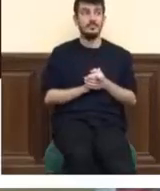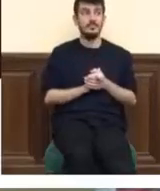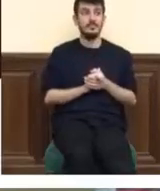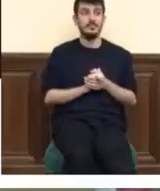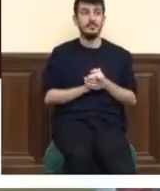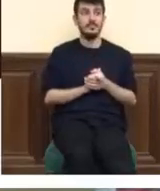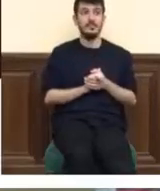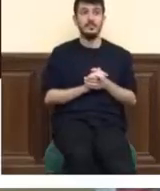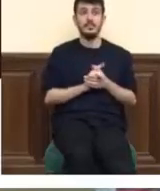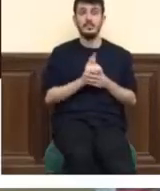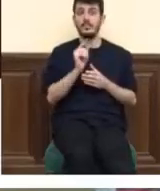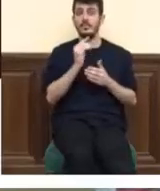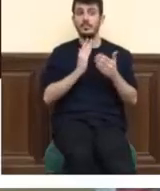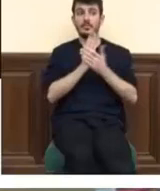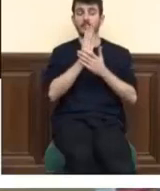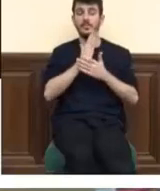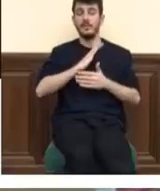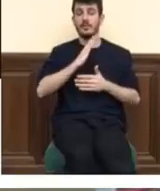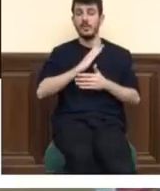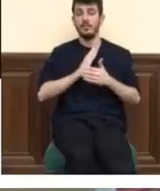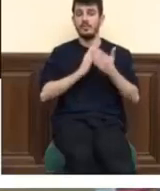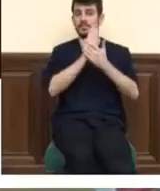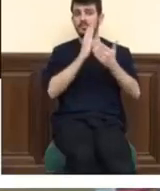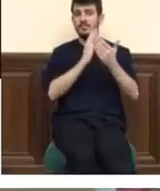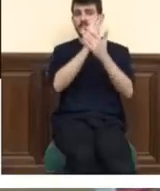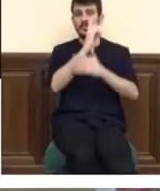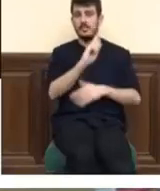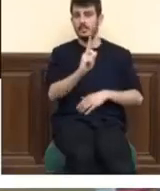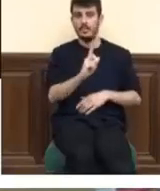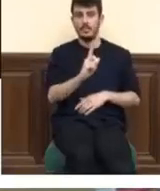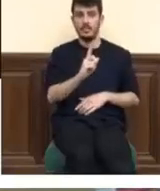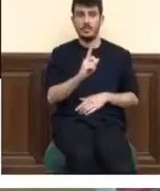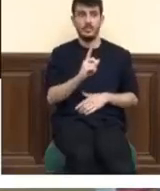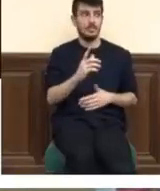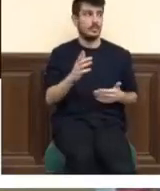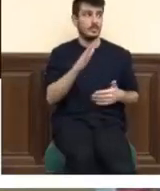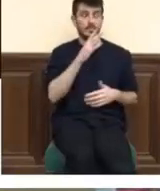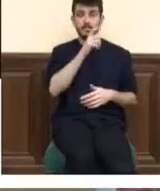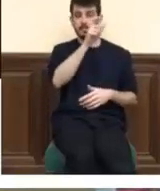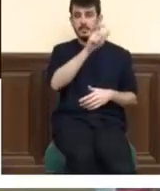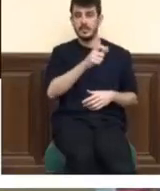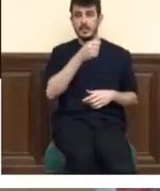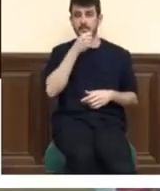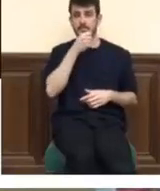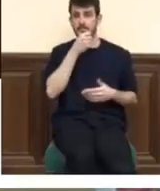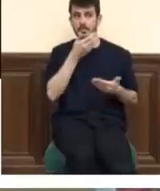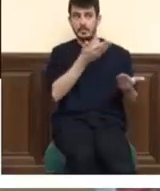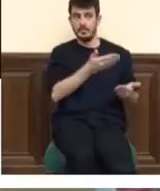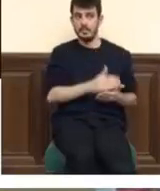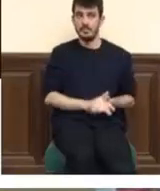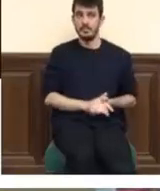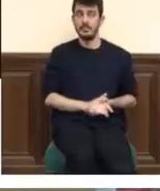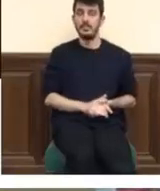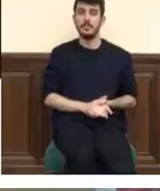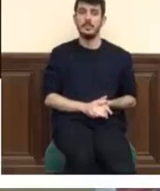Un momento, por favor, de verdad, no intervengan por detrás, que es que interfieren en la persona que está interviniendo. Continúa.